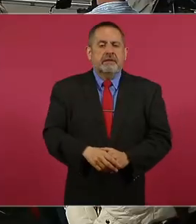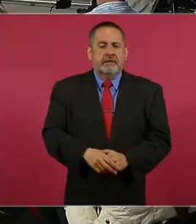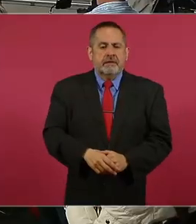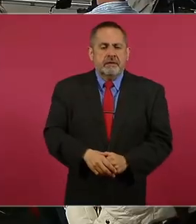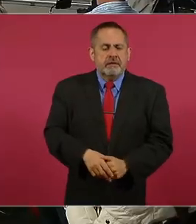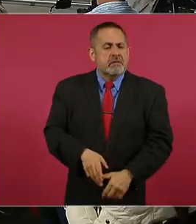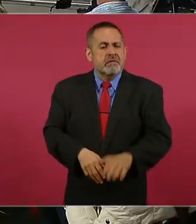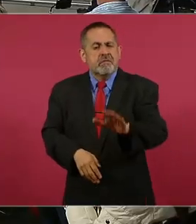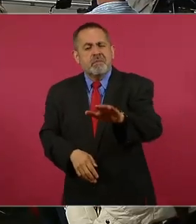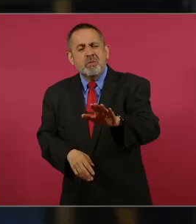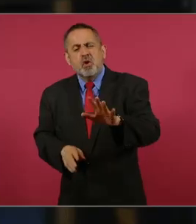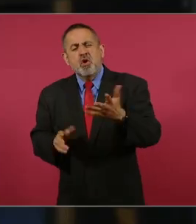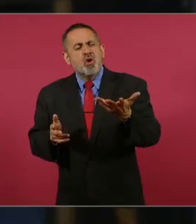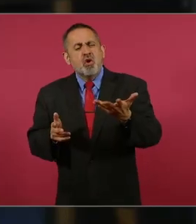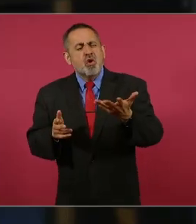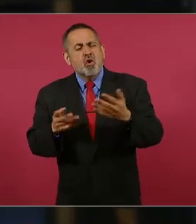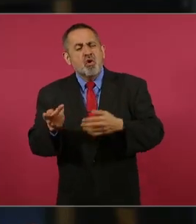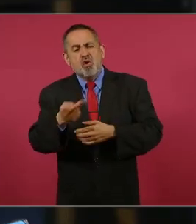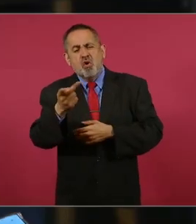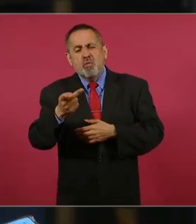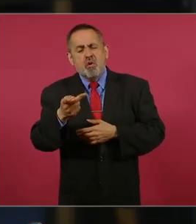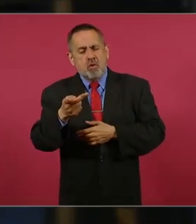esos cierres en las administraciones estatales?